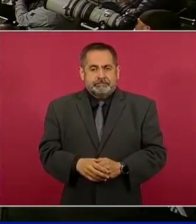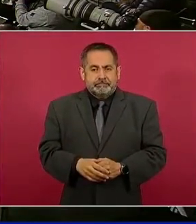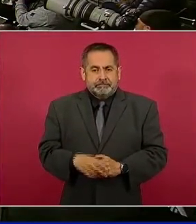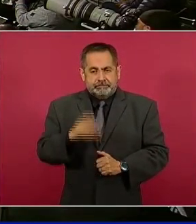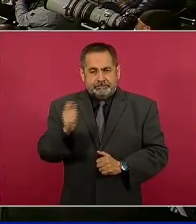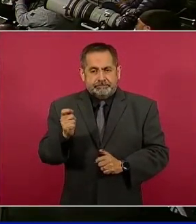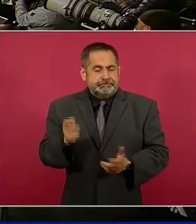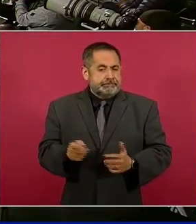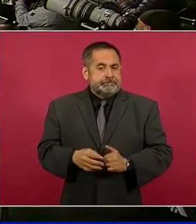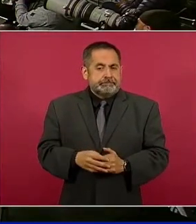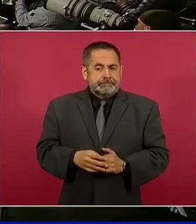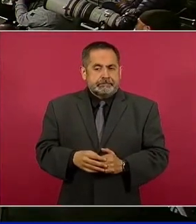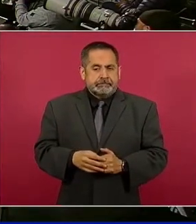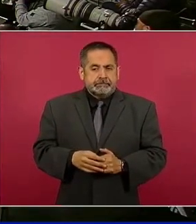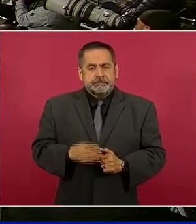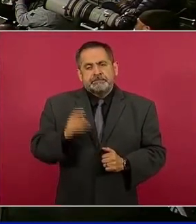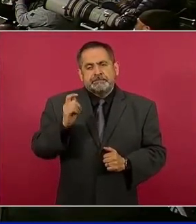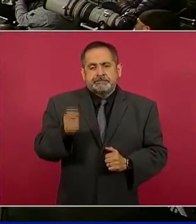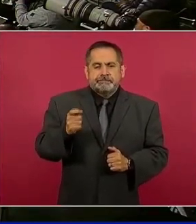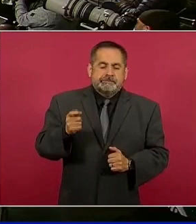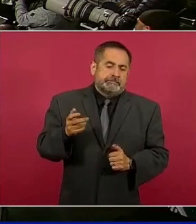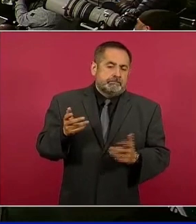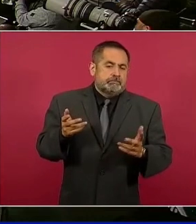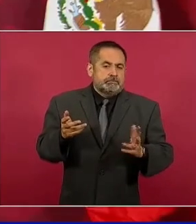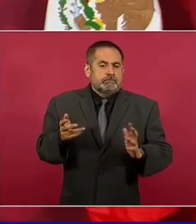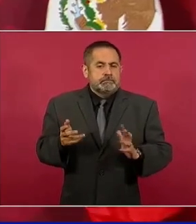Entonces, pues es